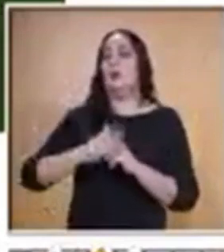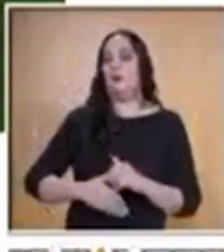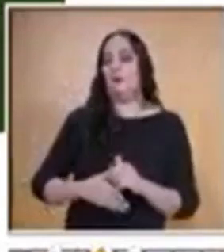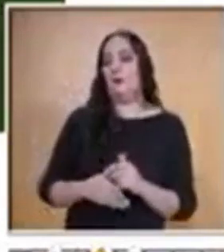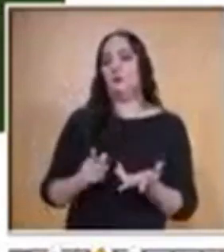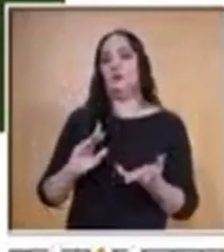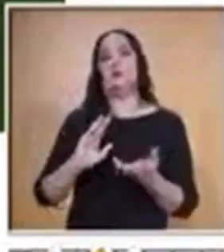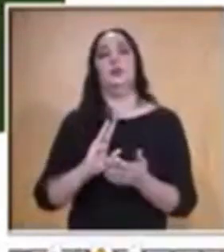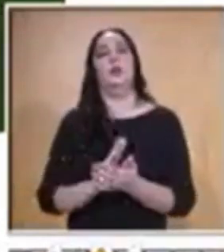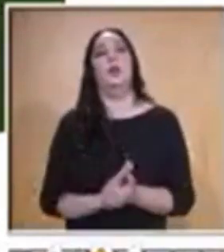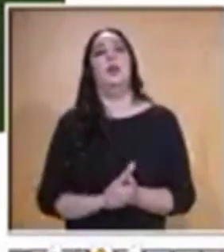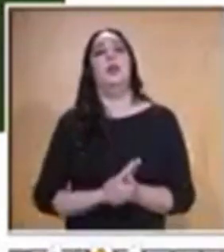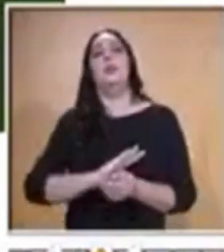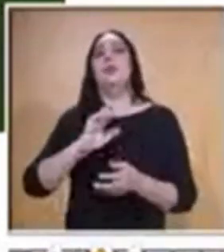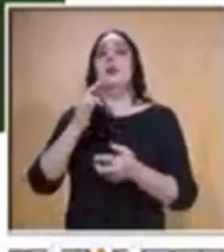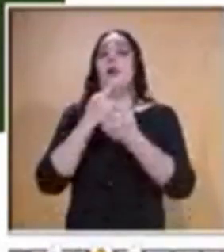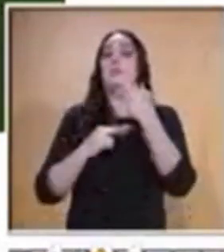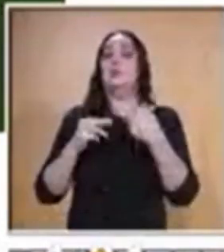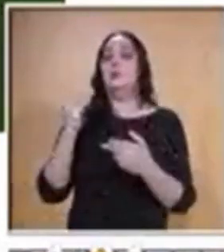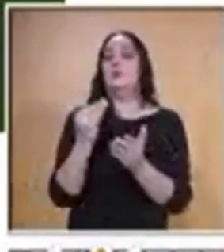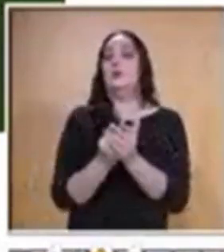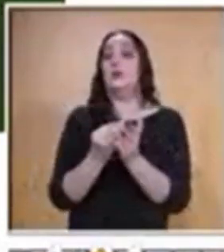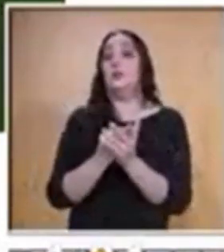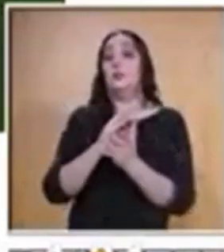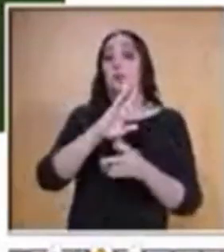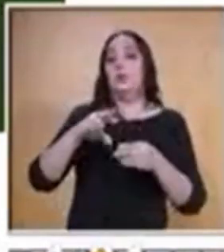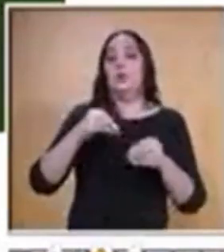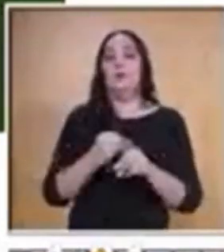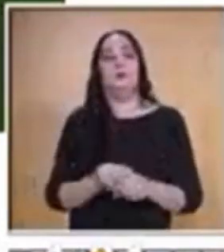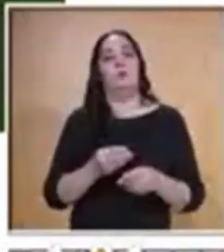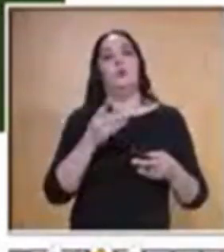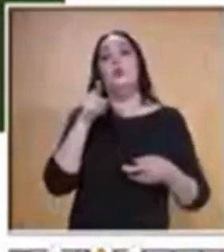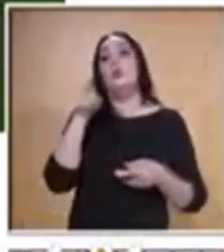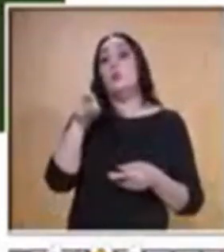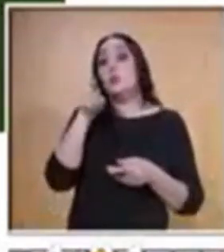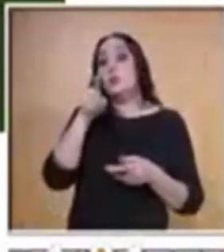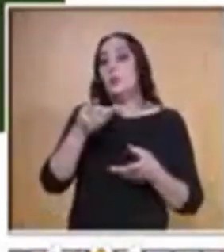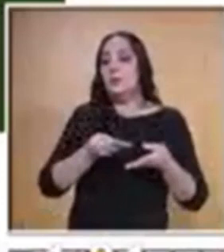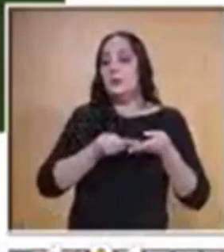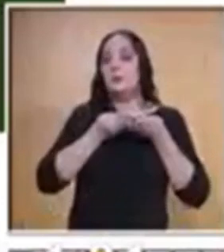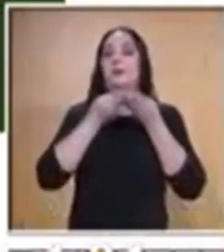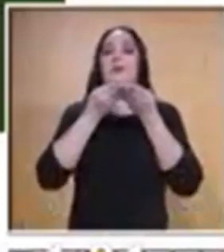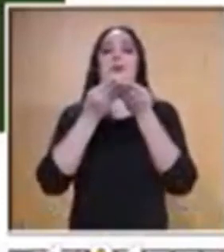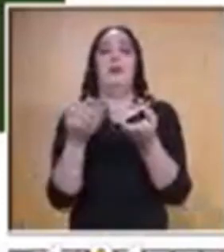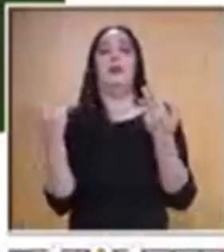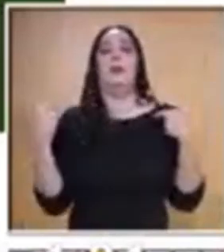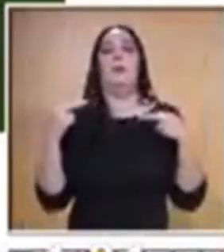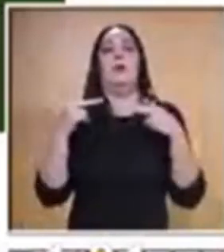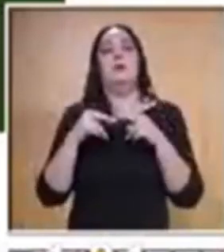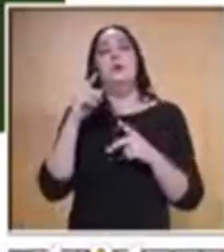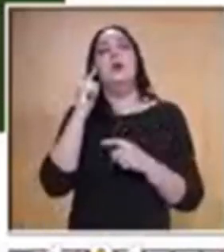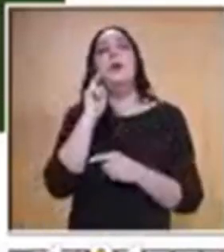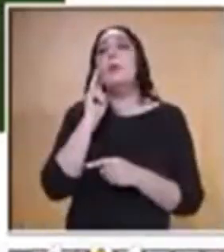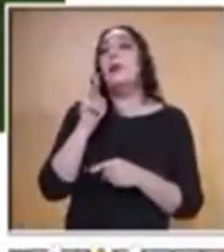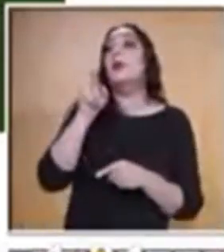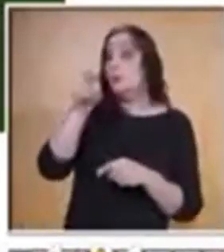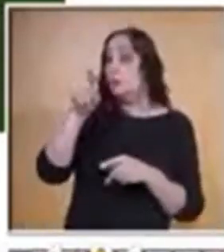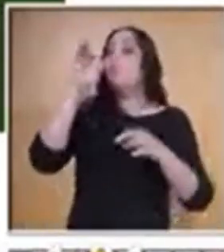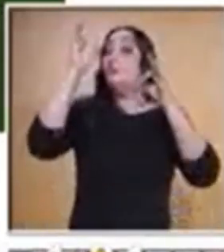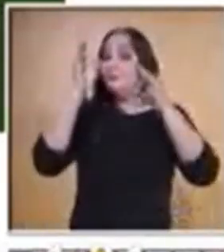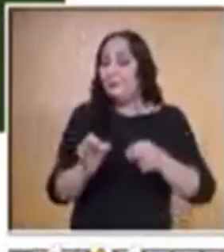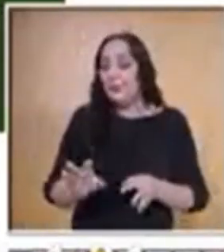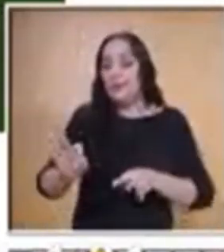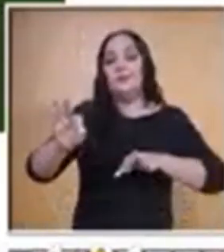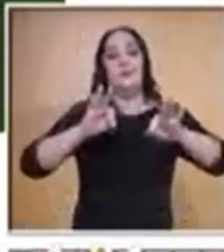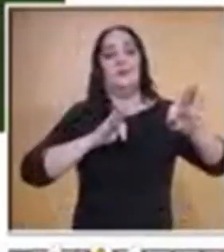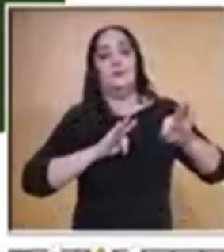regresemos después de esta contingencia. Al maestro o maestra le va a servir mucho como una prueba y dar una mejor